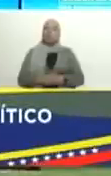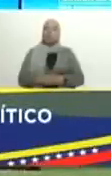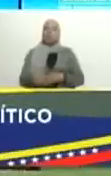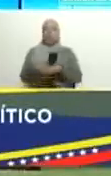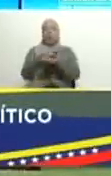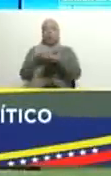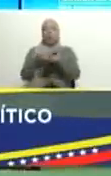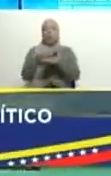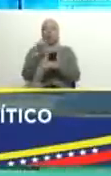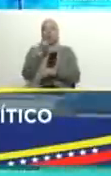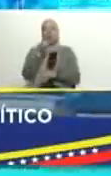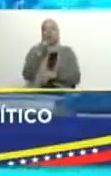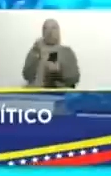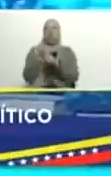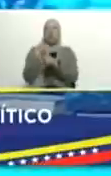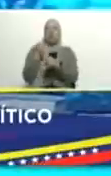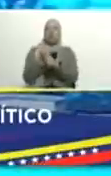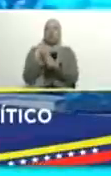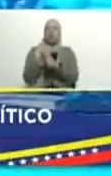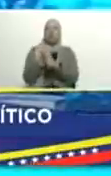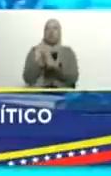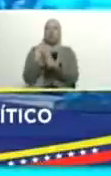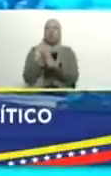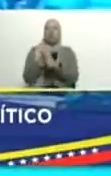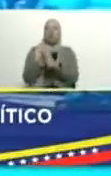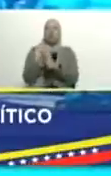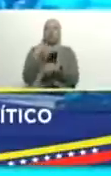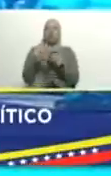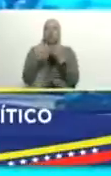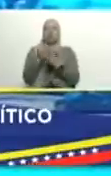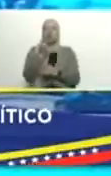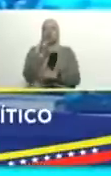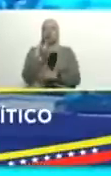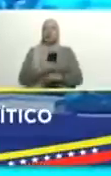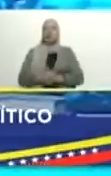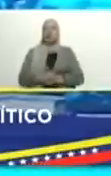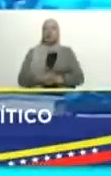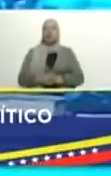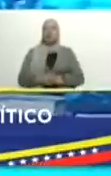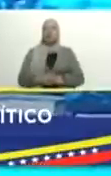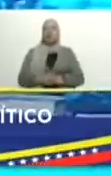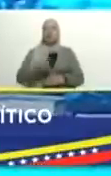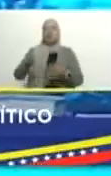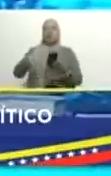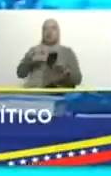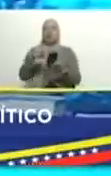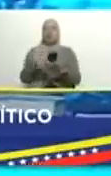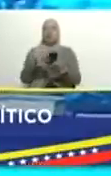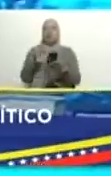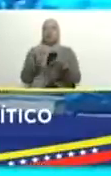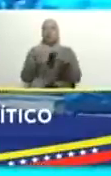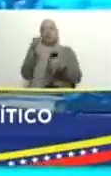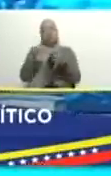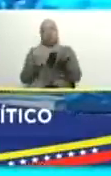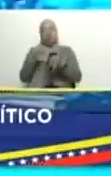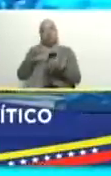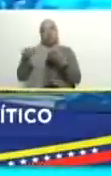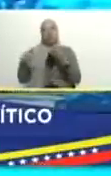ministros y ministras presentes, compañeros del gobierno nacional, del Ejecutivo